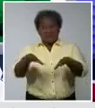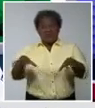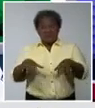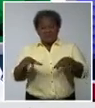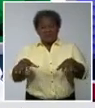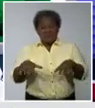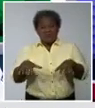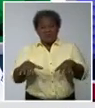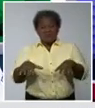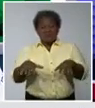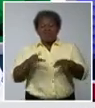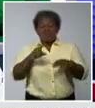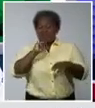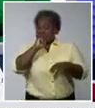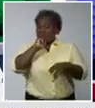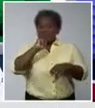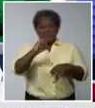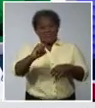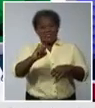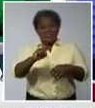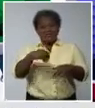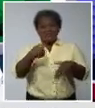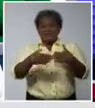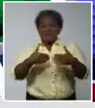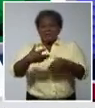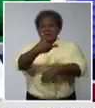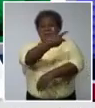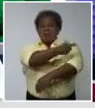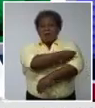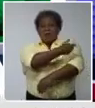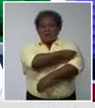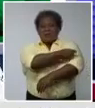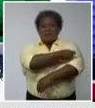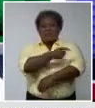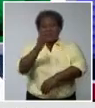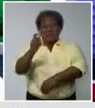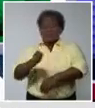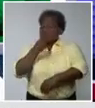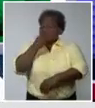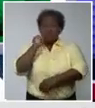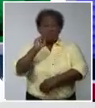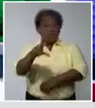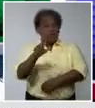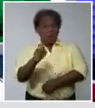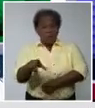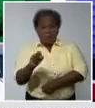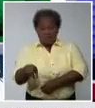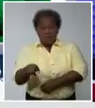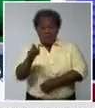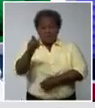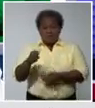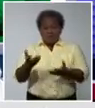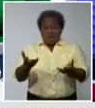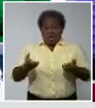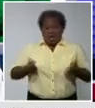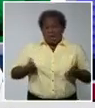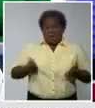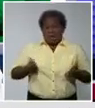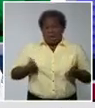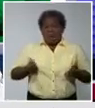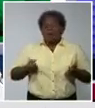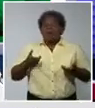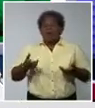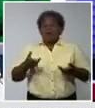muy controvertido el tema de las vacunas, entre los que no pueden adquirir y los que los acaparan, como tú dices, por las